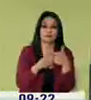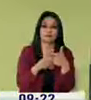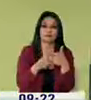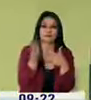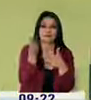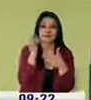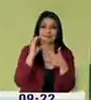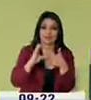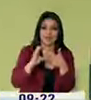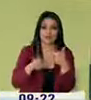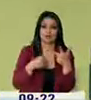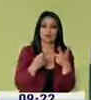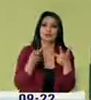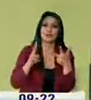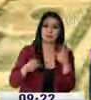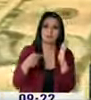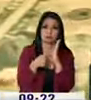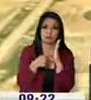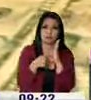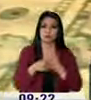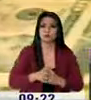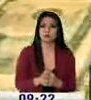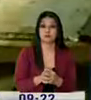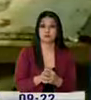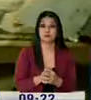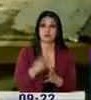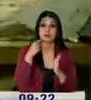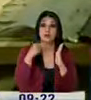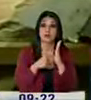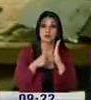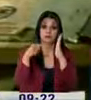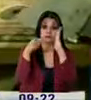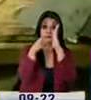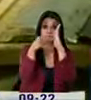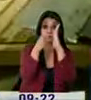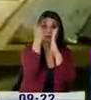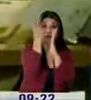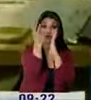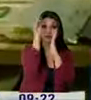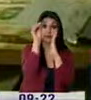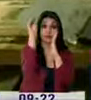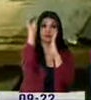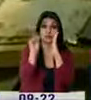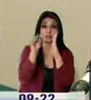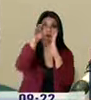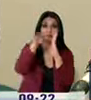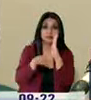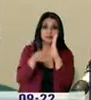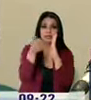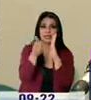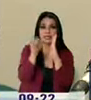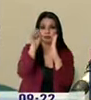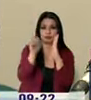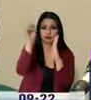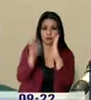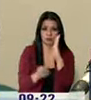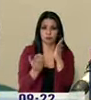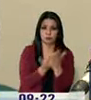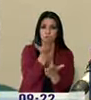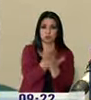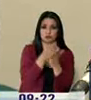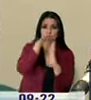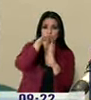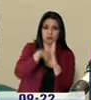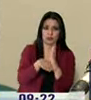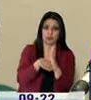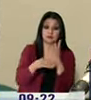corte monetario y corte tributario, entre ellas reducir el IVA del 12% al 10%. Al mismo tiempo